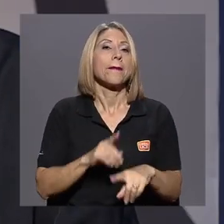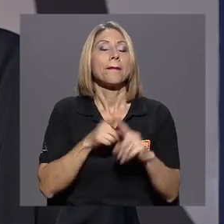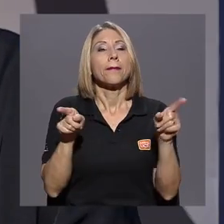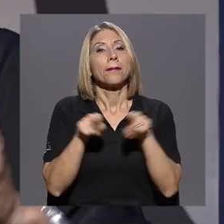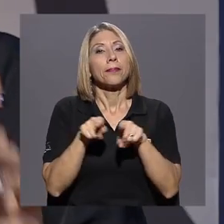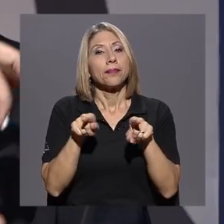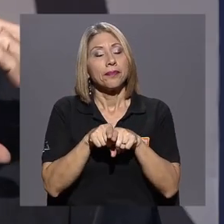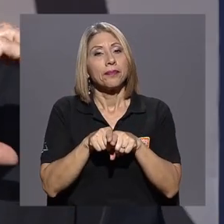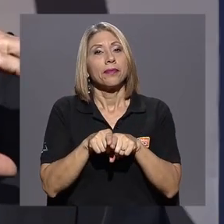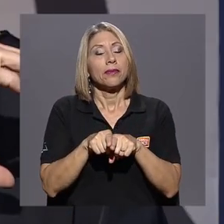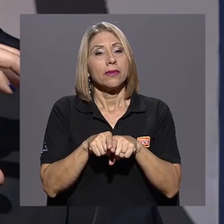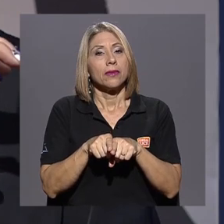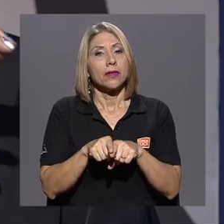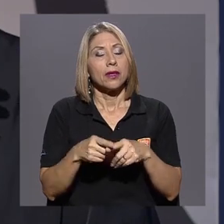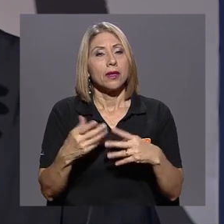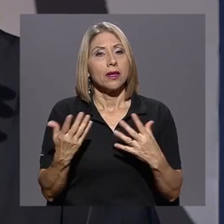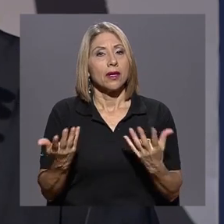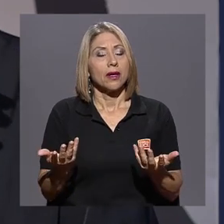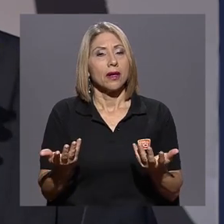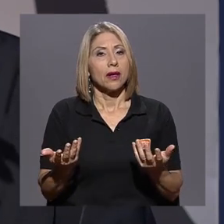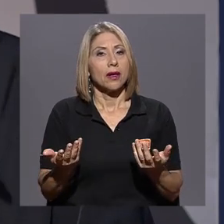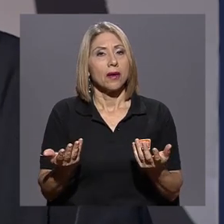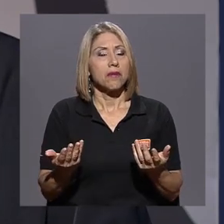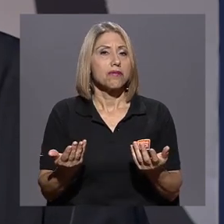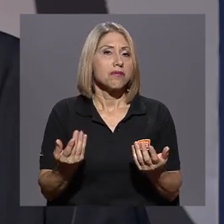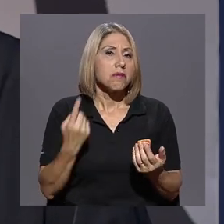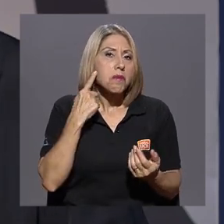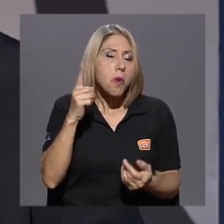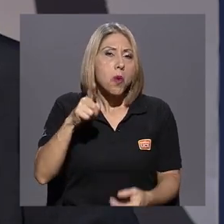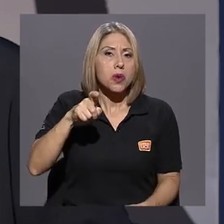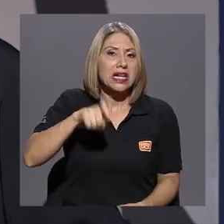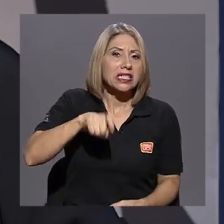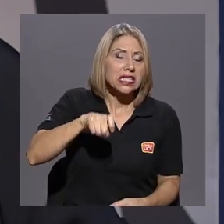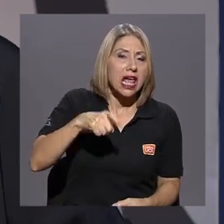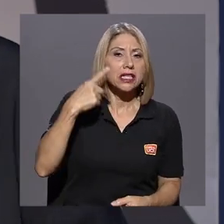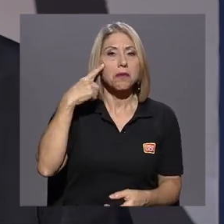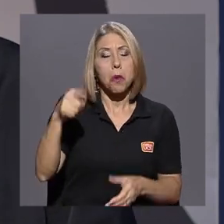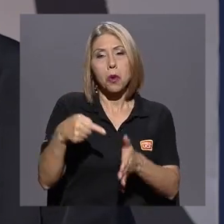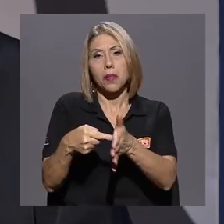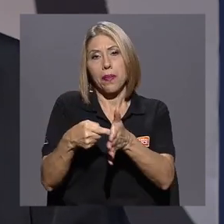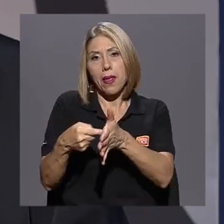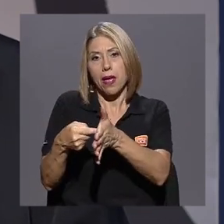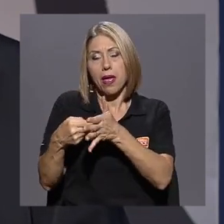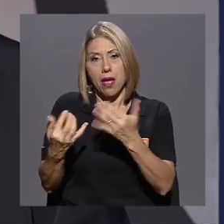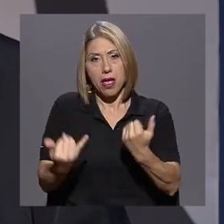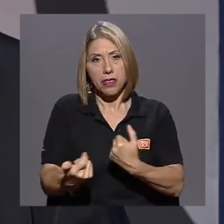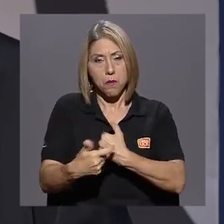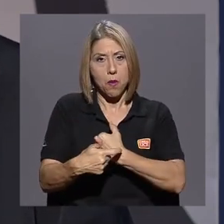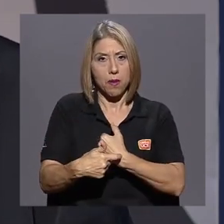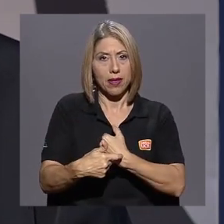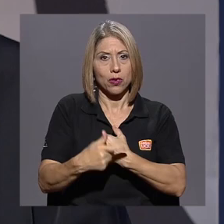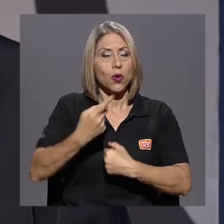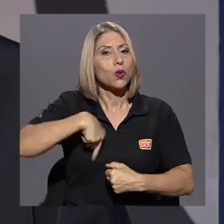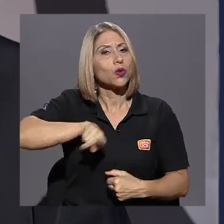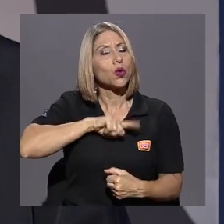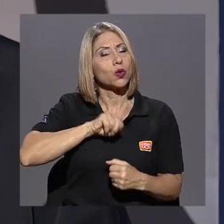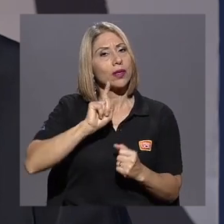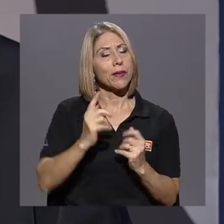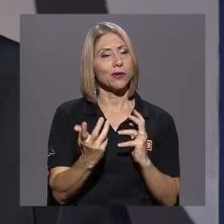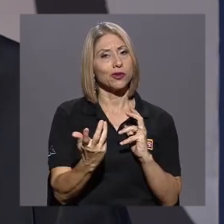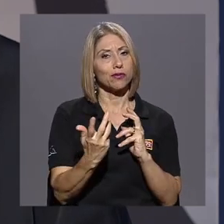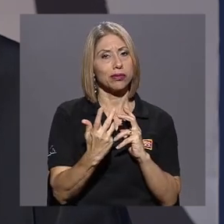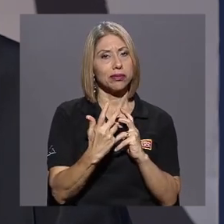también, justamente por las necesidades y las demandas del momento, pues tenemos que